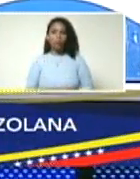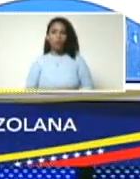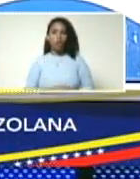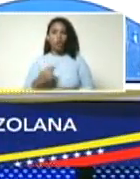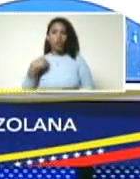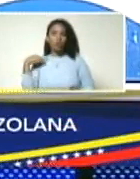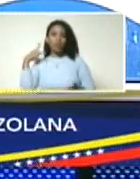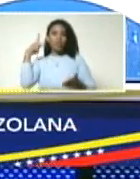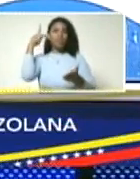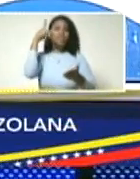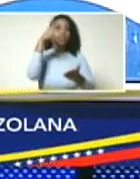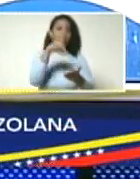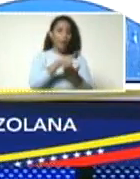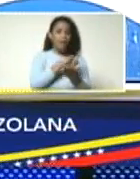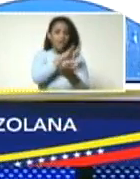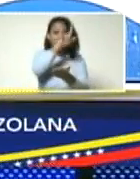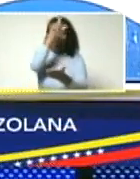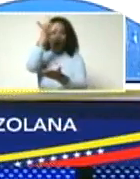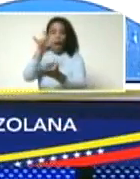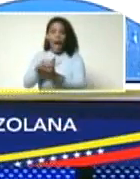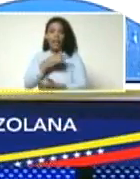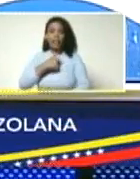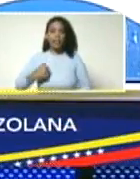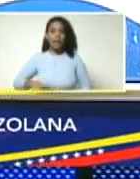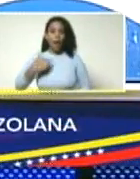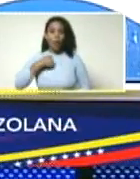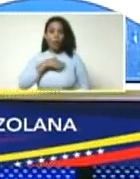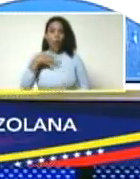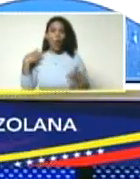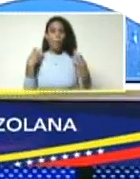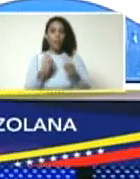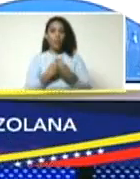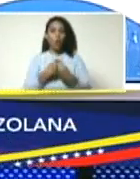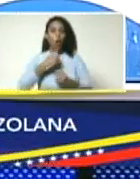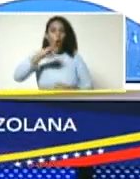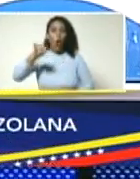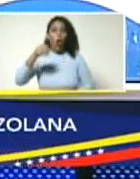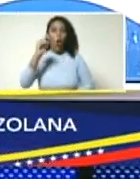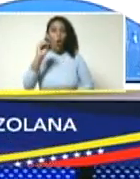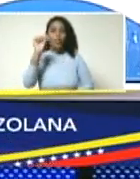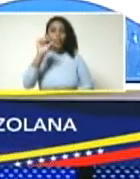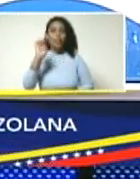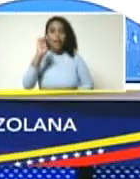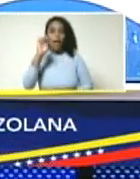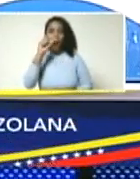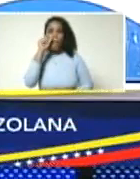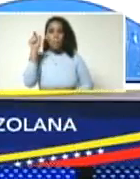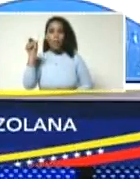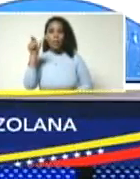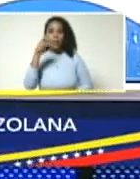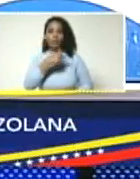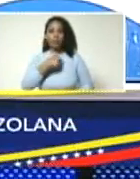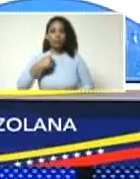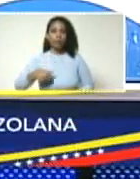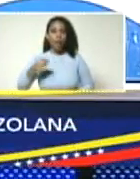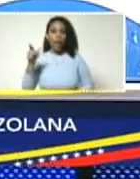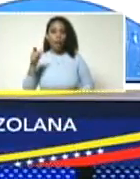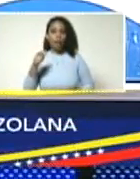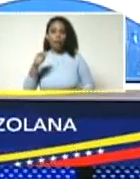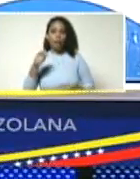regresando de un viaje a China, a nuestro compañero José Salamat Khan, José Chino Khan, que en paz